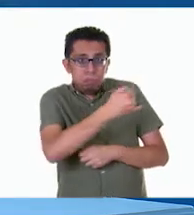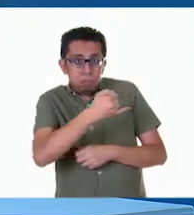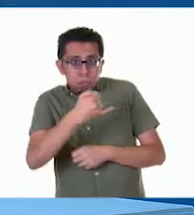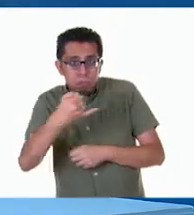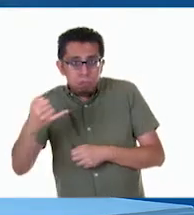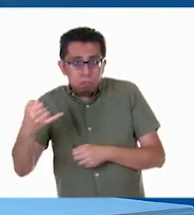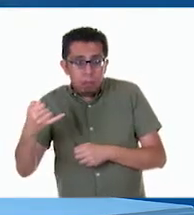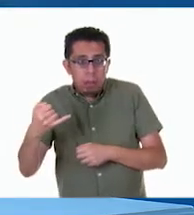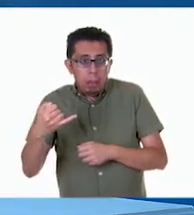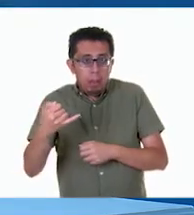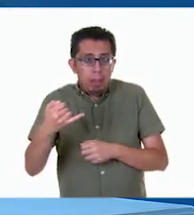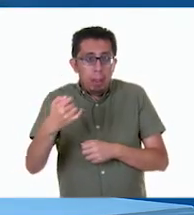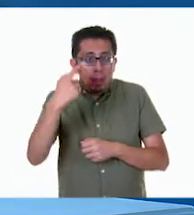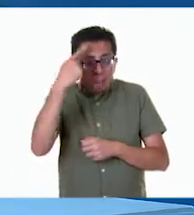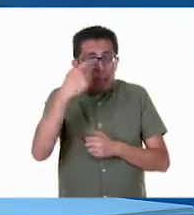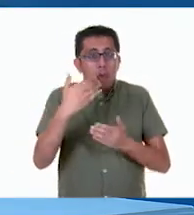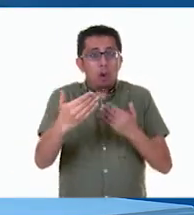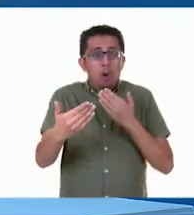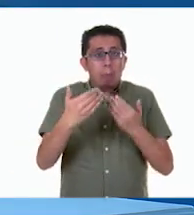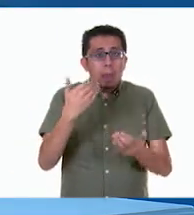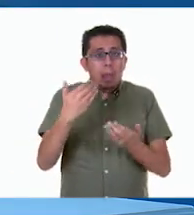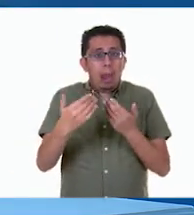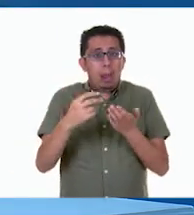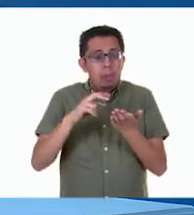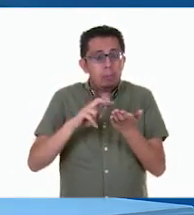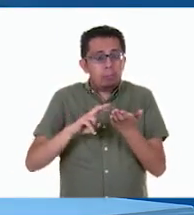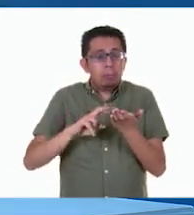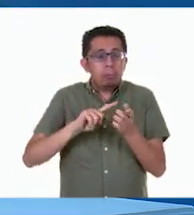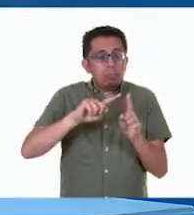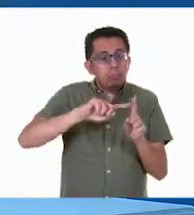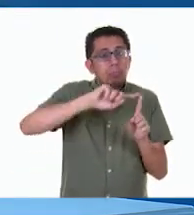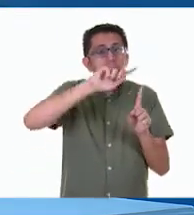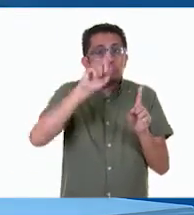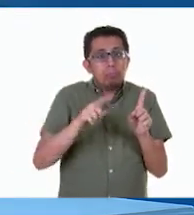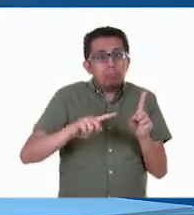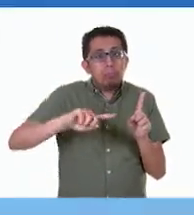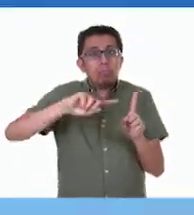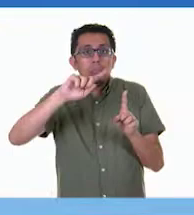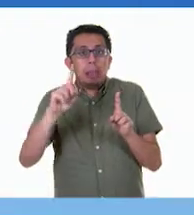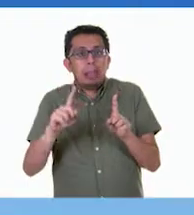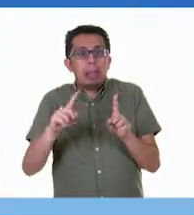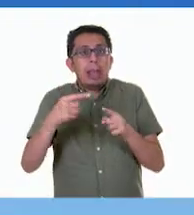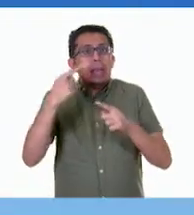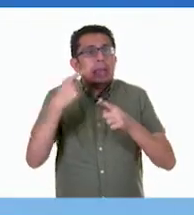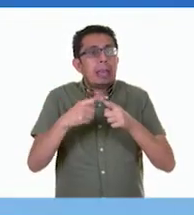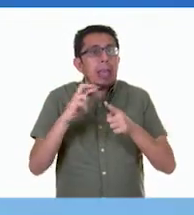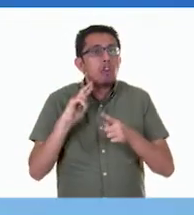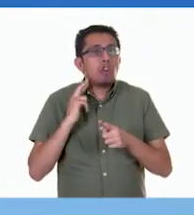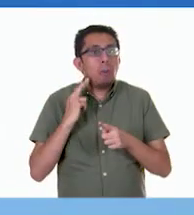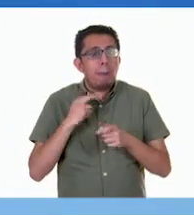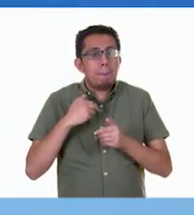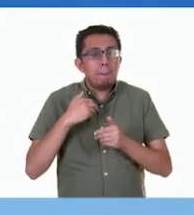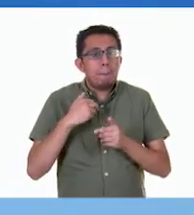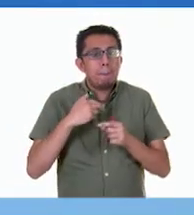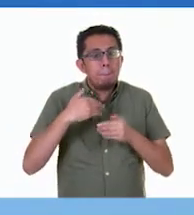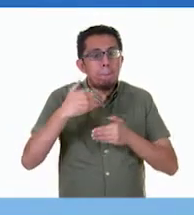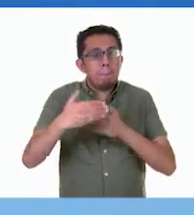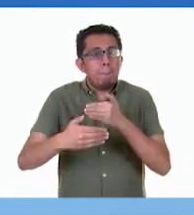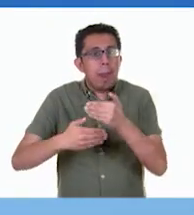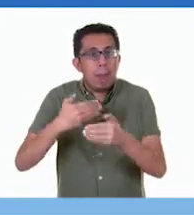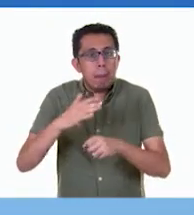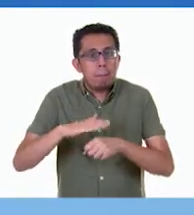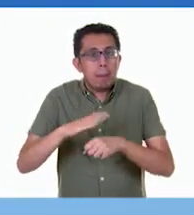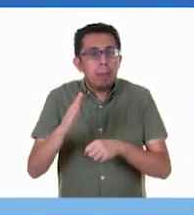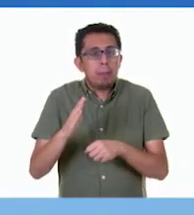dos saltos para saber qué robot avanza más o menos en un paso. Pues calcetines a la... Bueno,